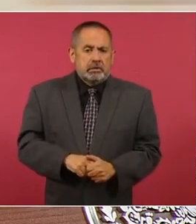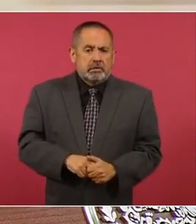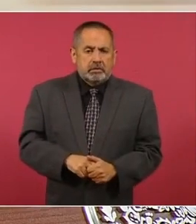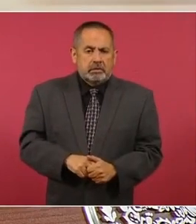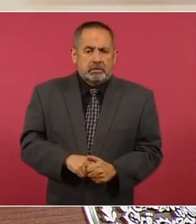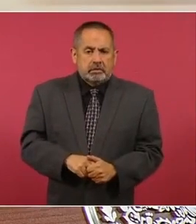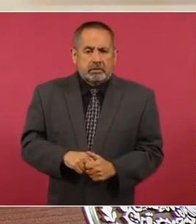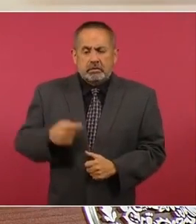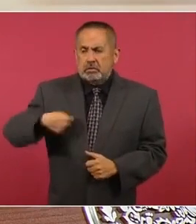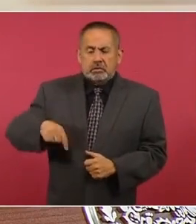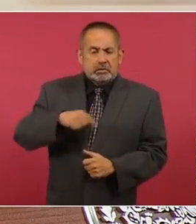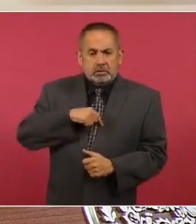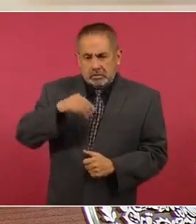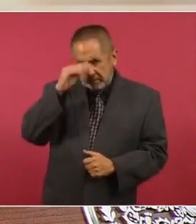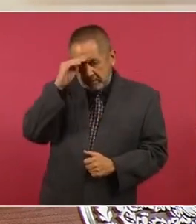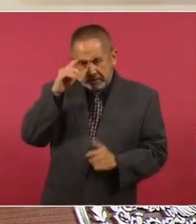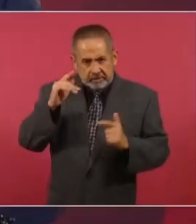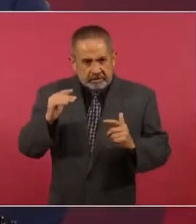nosotros somos